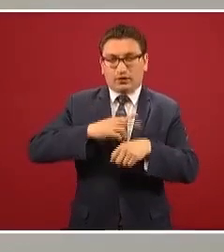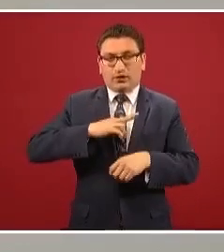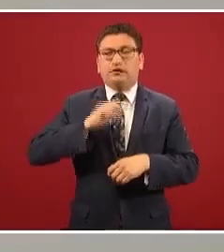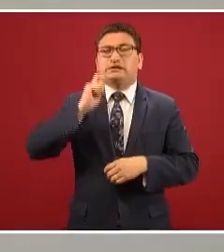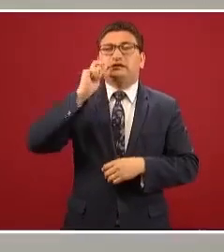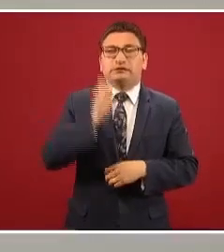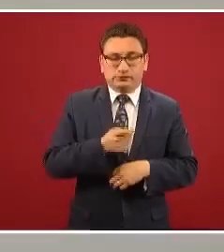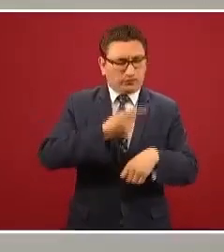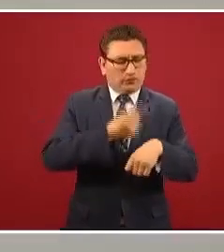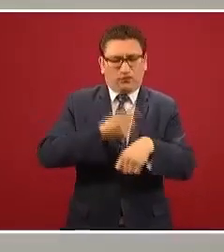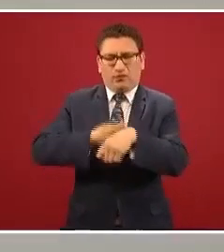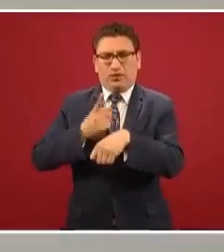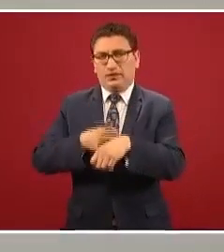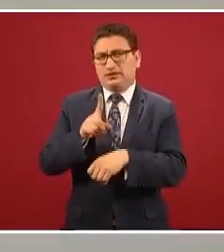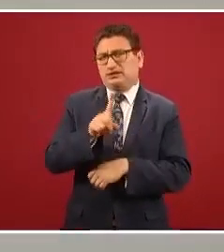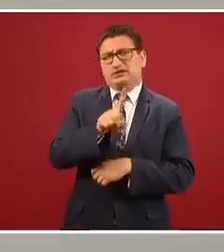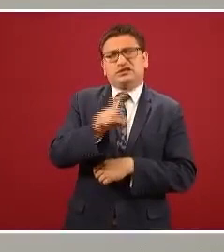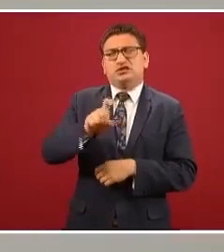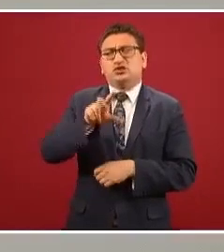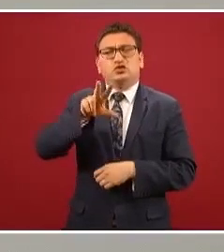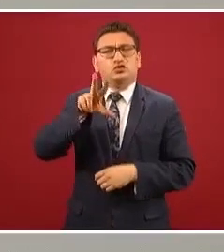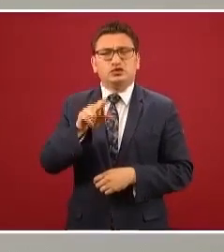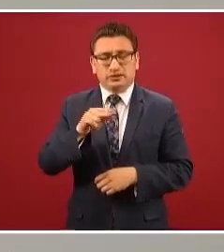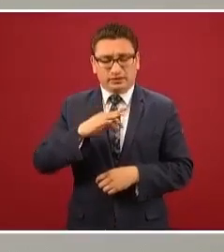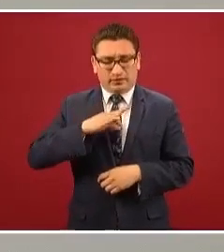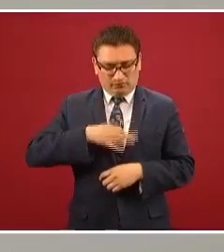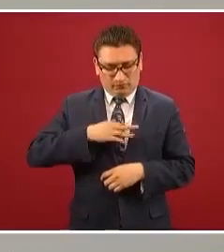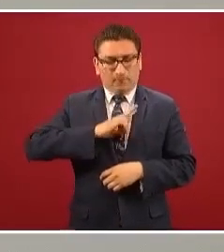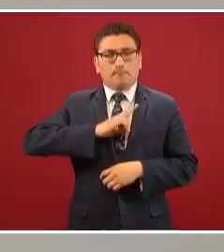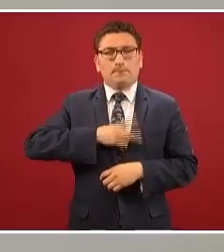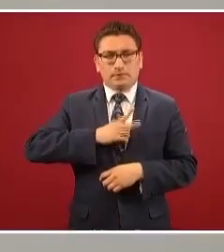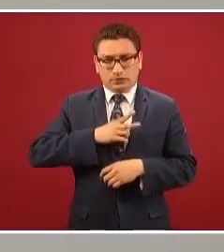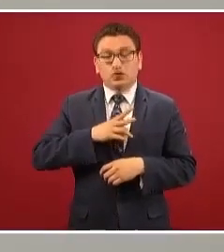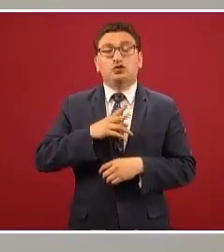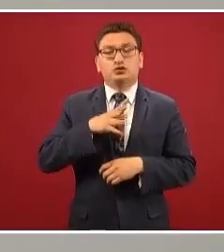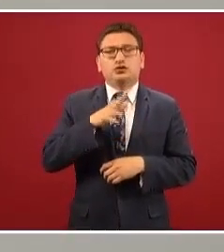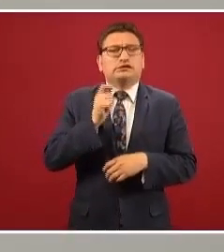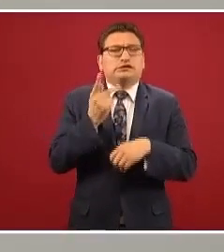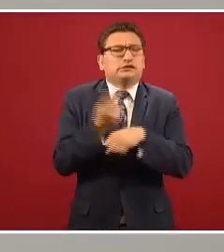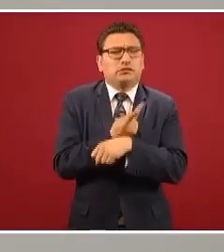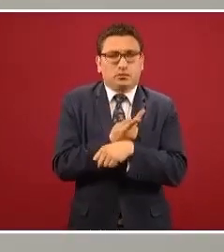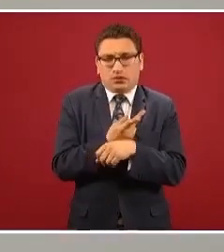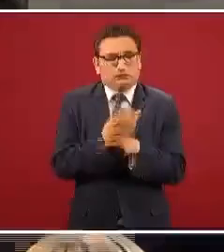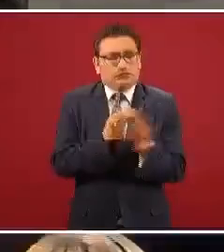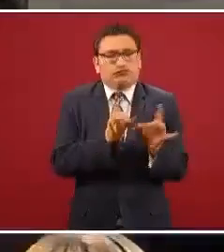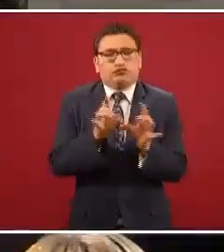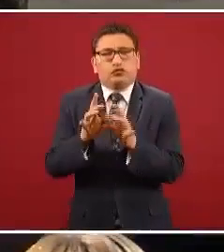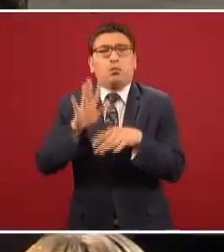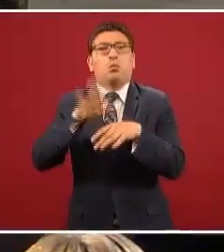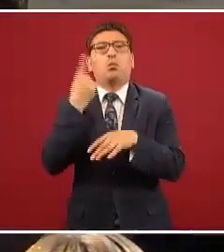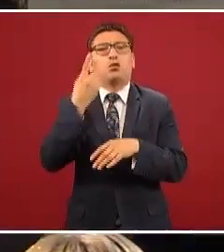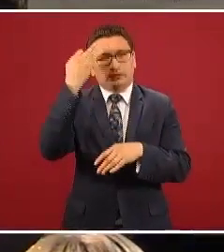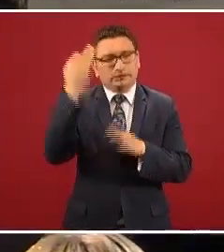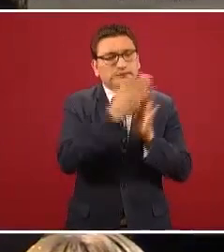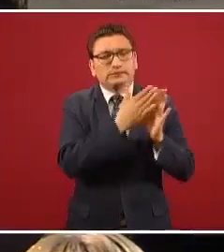de 180 infecciones por virus que se presentan de manera característica en la época